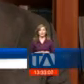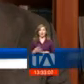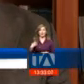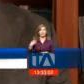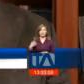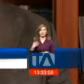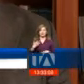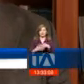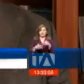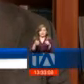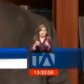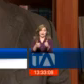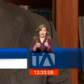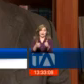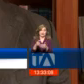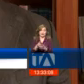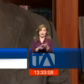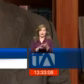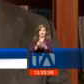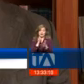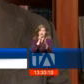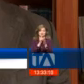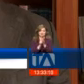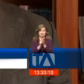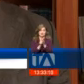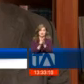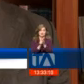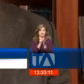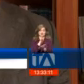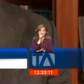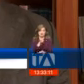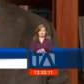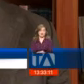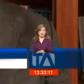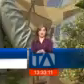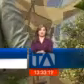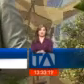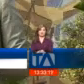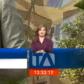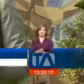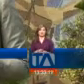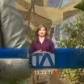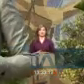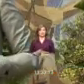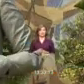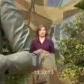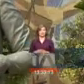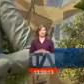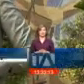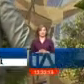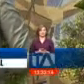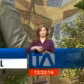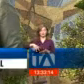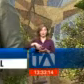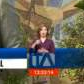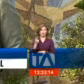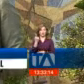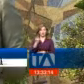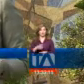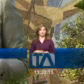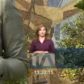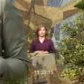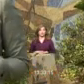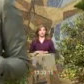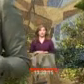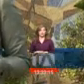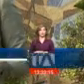fue procedente y que las denuncias sí fueron reales, concretas. Y este no es el único cuestionamiento que pesa sobre los consejeros